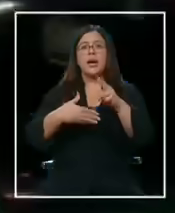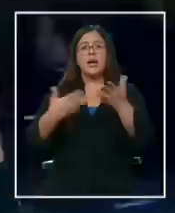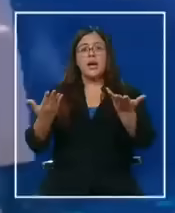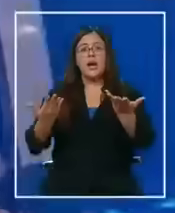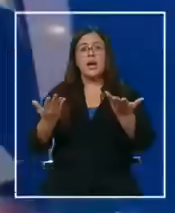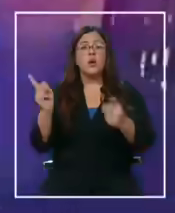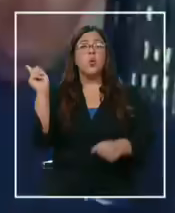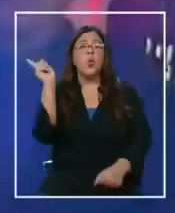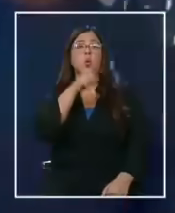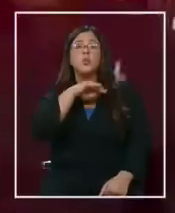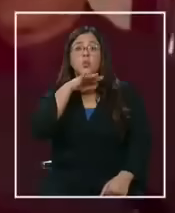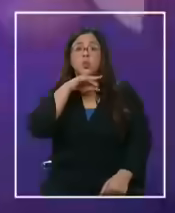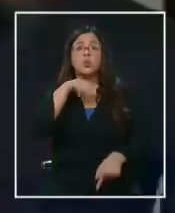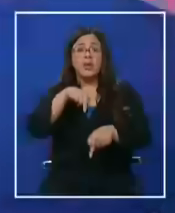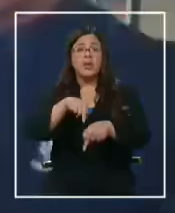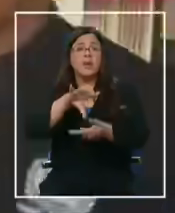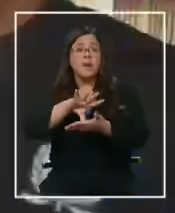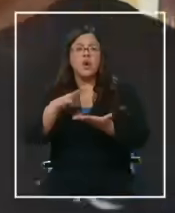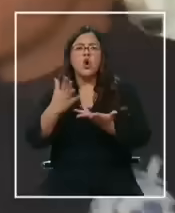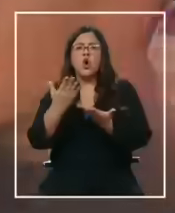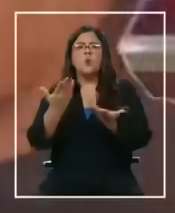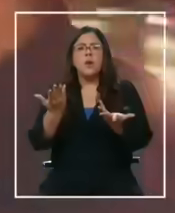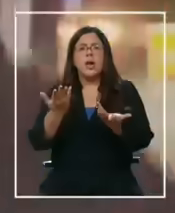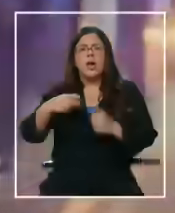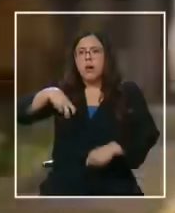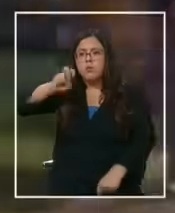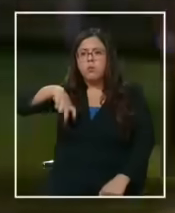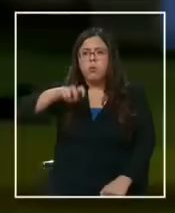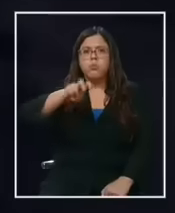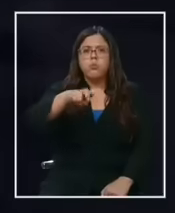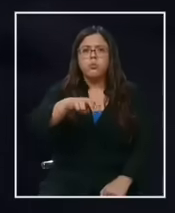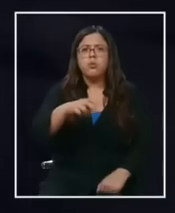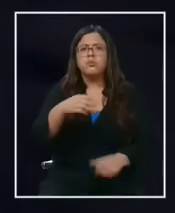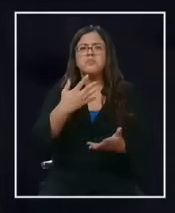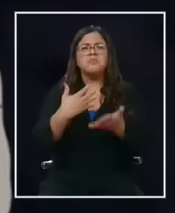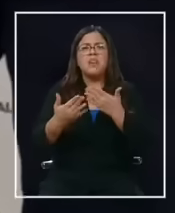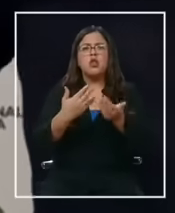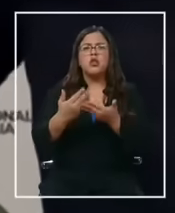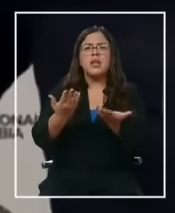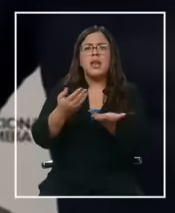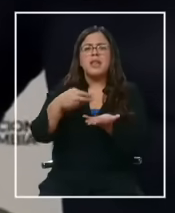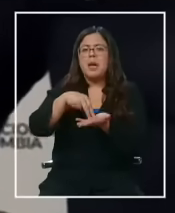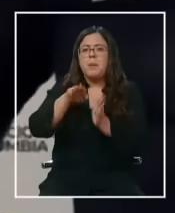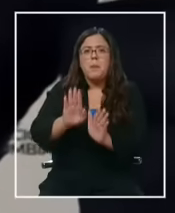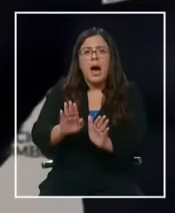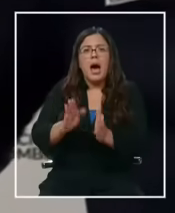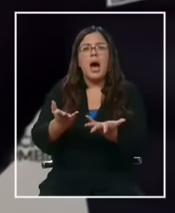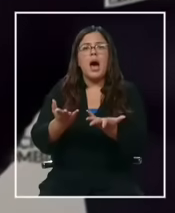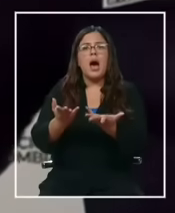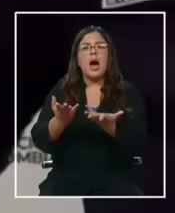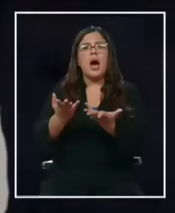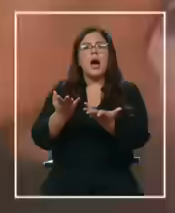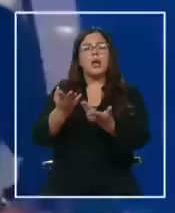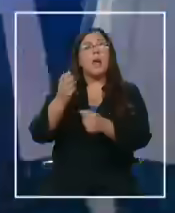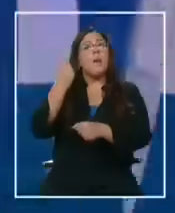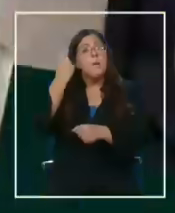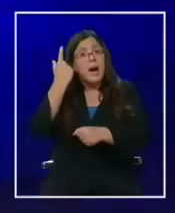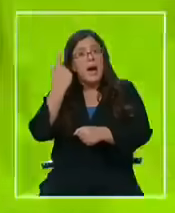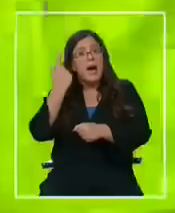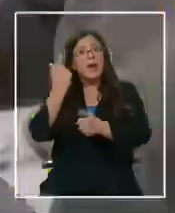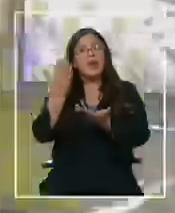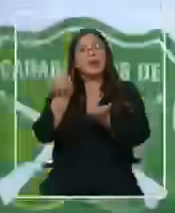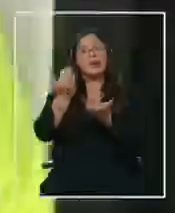últimos minutos en el país Cómo logró avanzar cuáles fueron sus paradas para entenderlo hay que Volver al